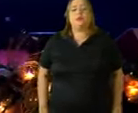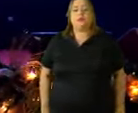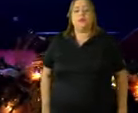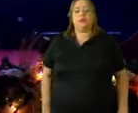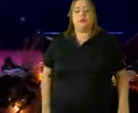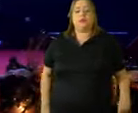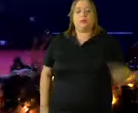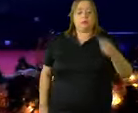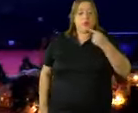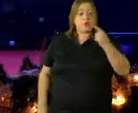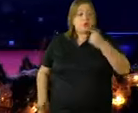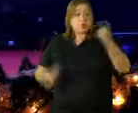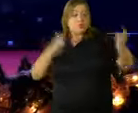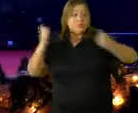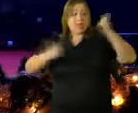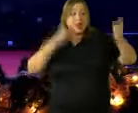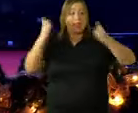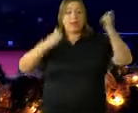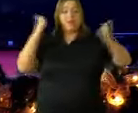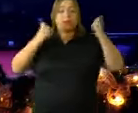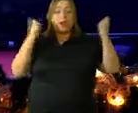Celébralo, celébralo.